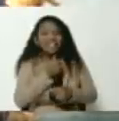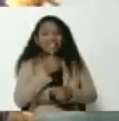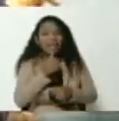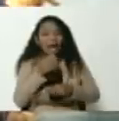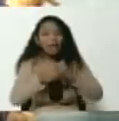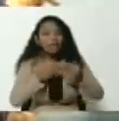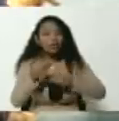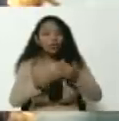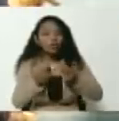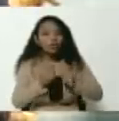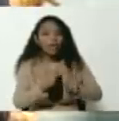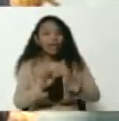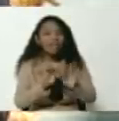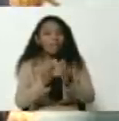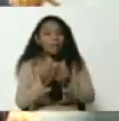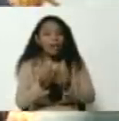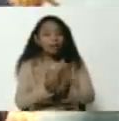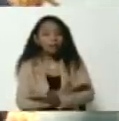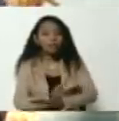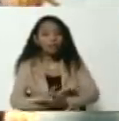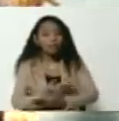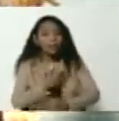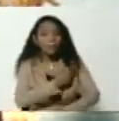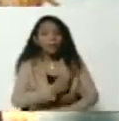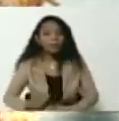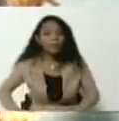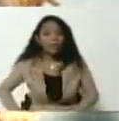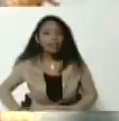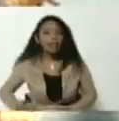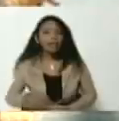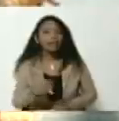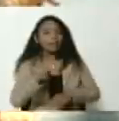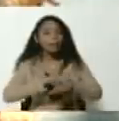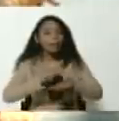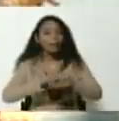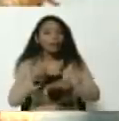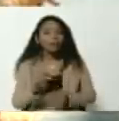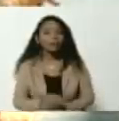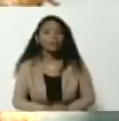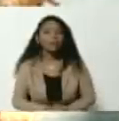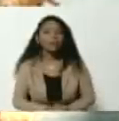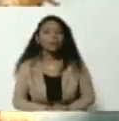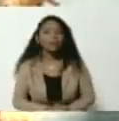es familiar consanguíneo del presidente de Paraguay.